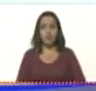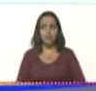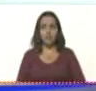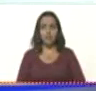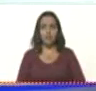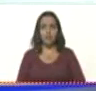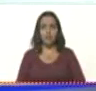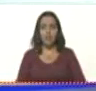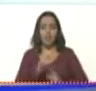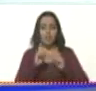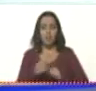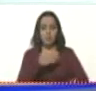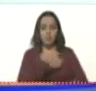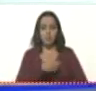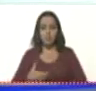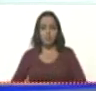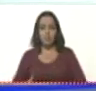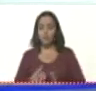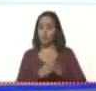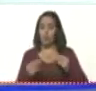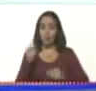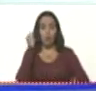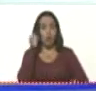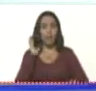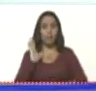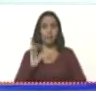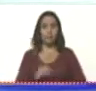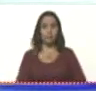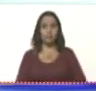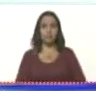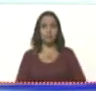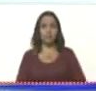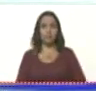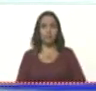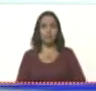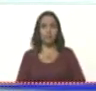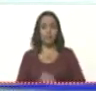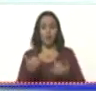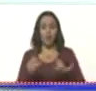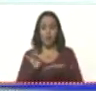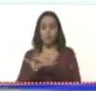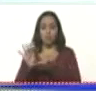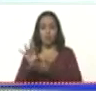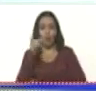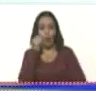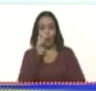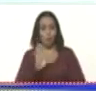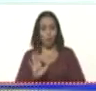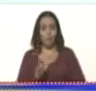A la presidenta, pura mujer, vale. Ahora los excluidos somos nosotros, los hombres.